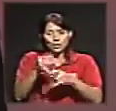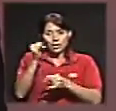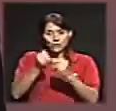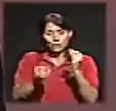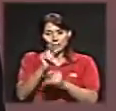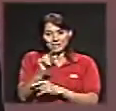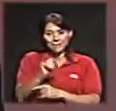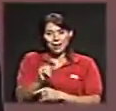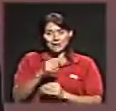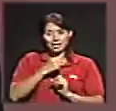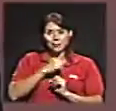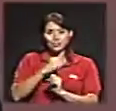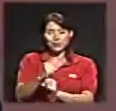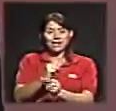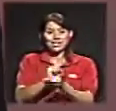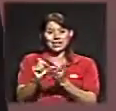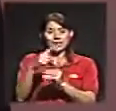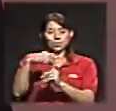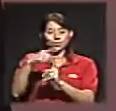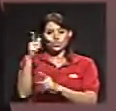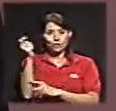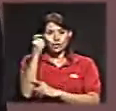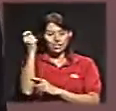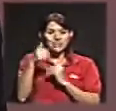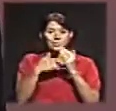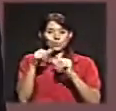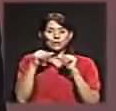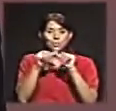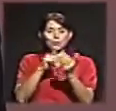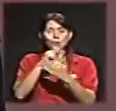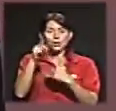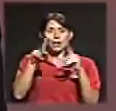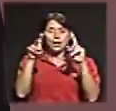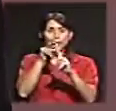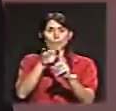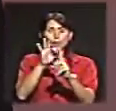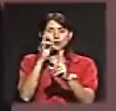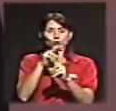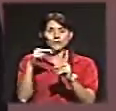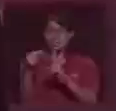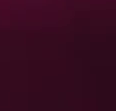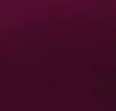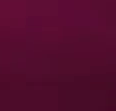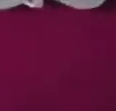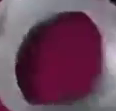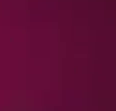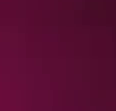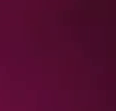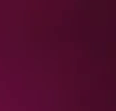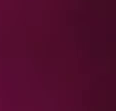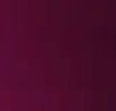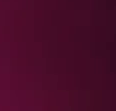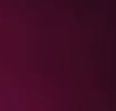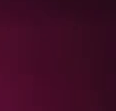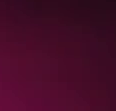semanas en la Municipalidad de Santa Cruz, cuando volvamos aquí en su programa Puntos de Vista después de esta pausa.